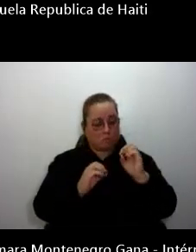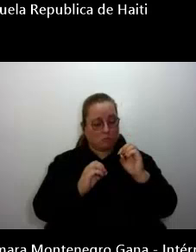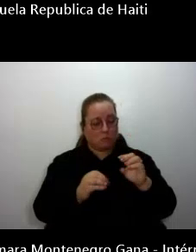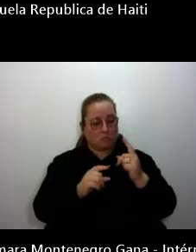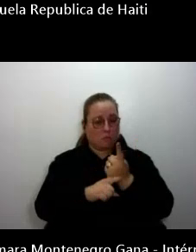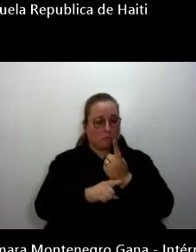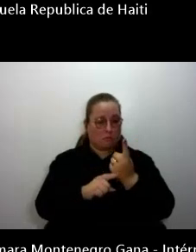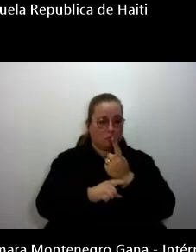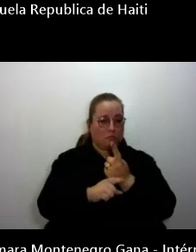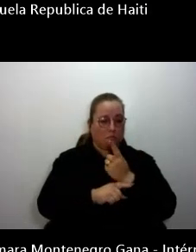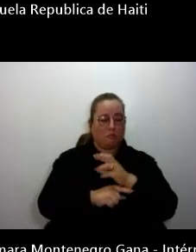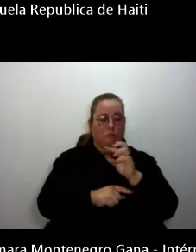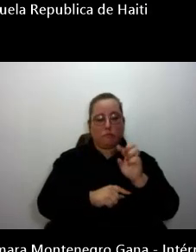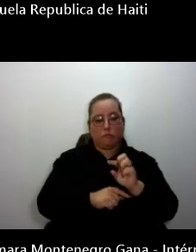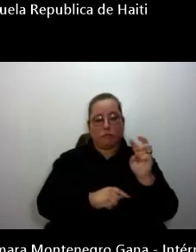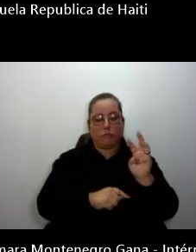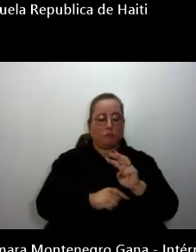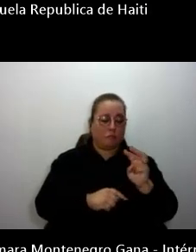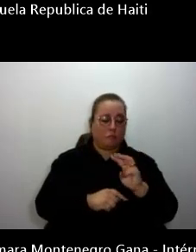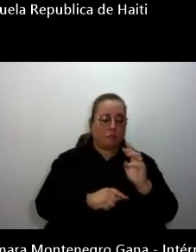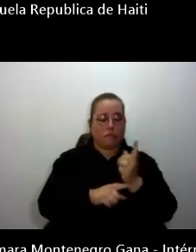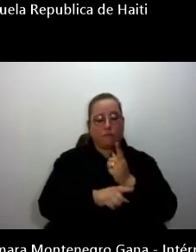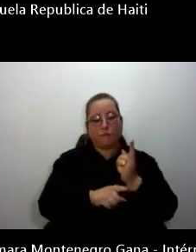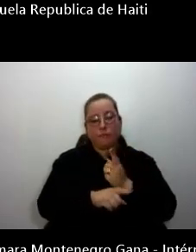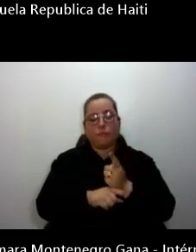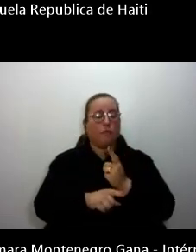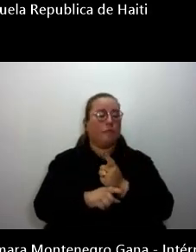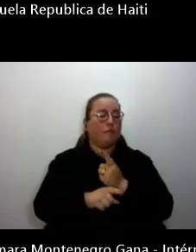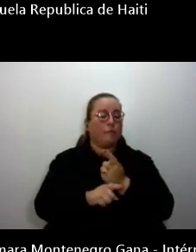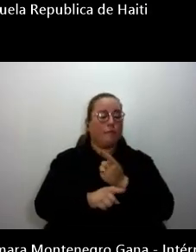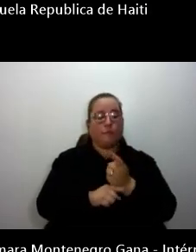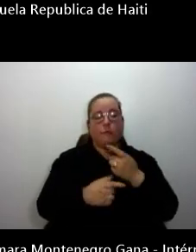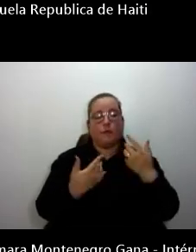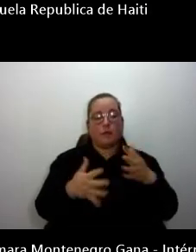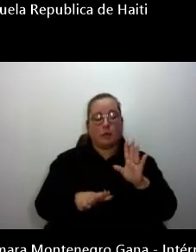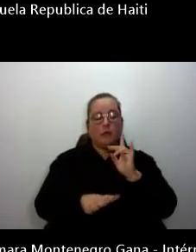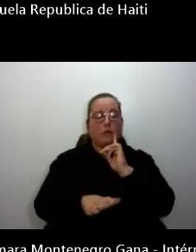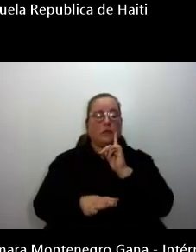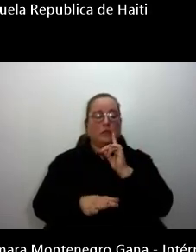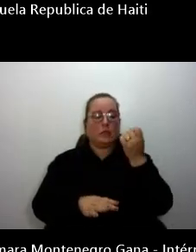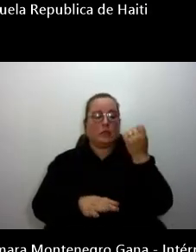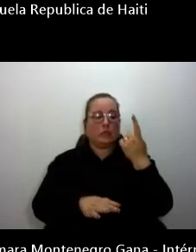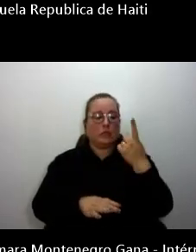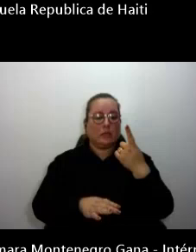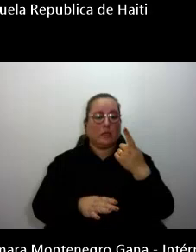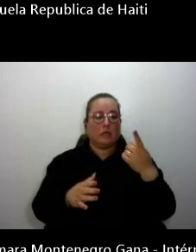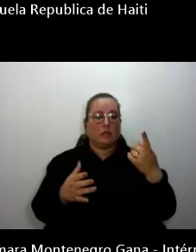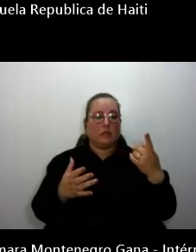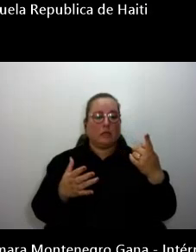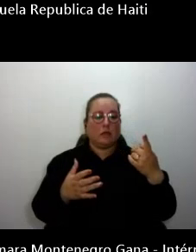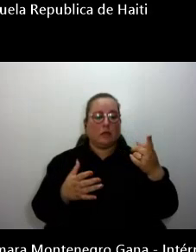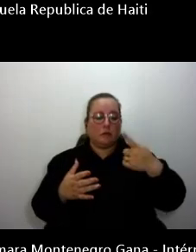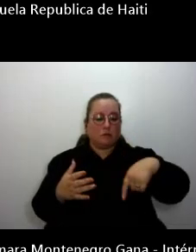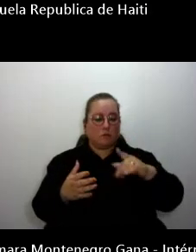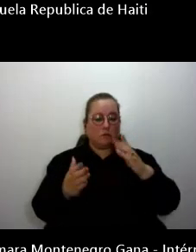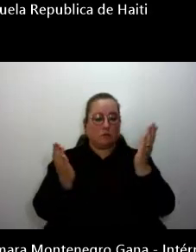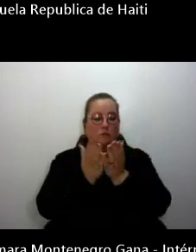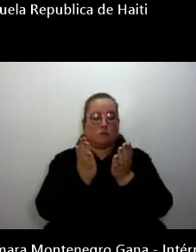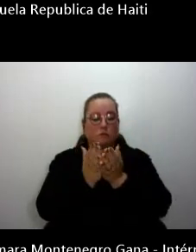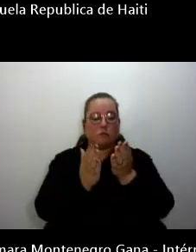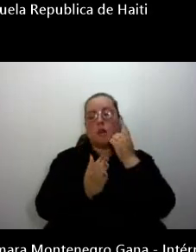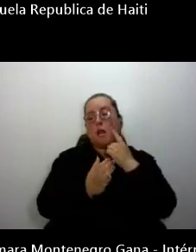el apoderado o la apoderada, y empezamos ya a tener una noción de nuestro estudiante para ver cómo